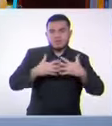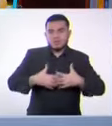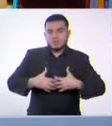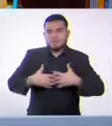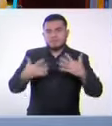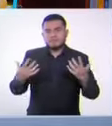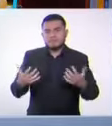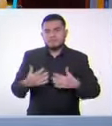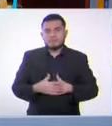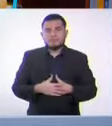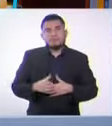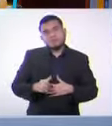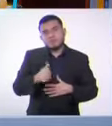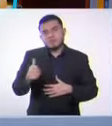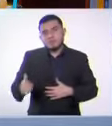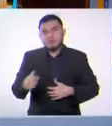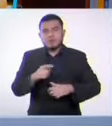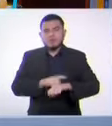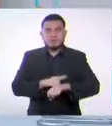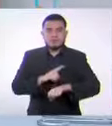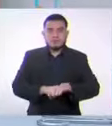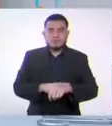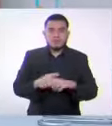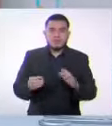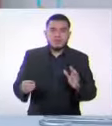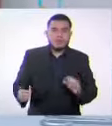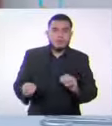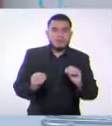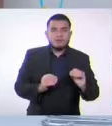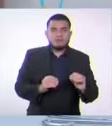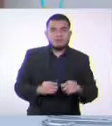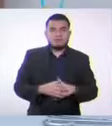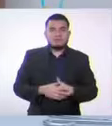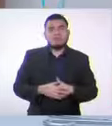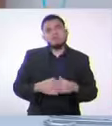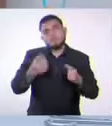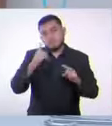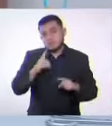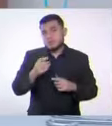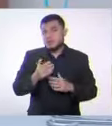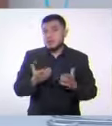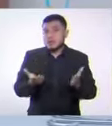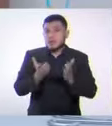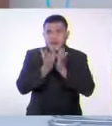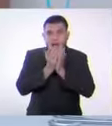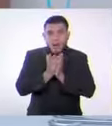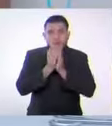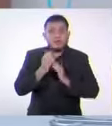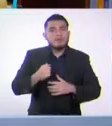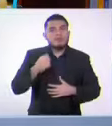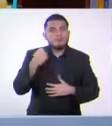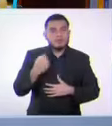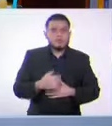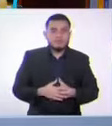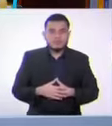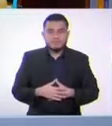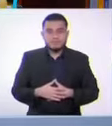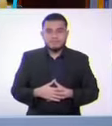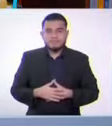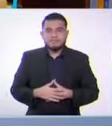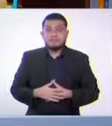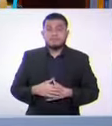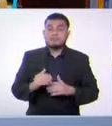y en otro tipo de aplicaciones. Por esto, el agua es tan importante y